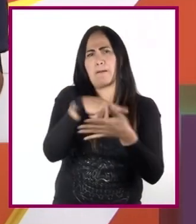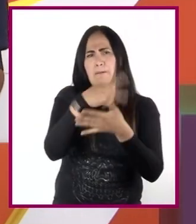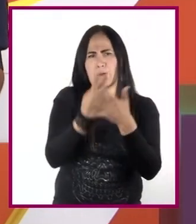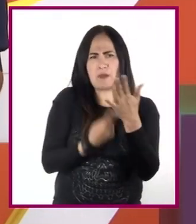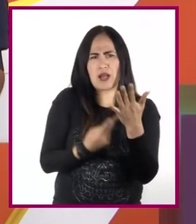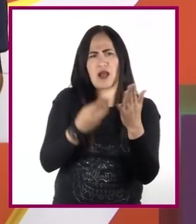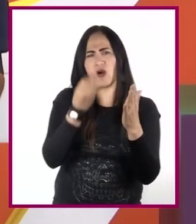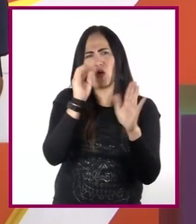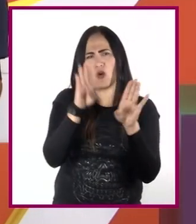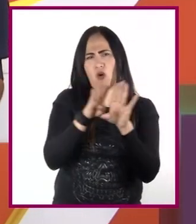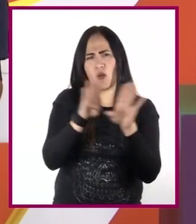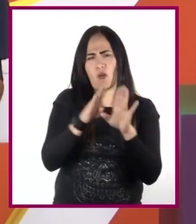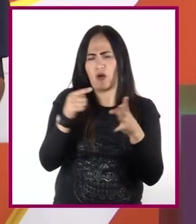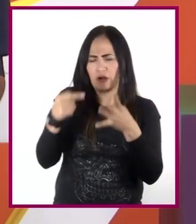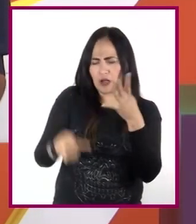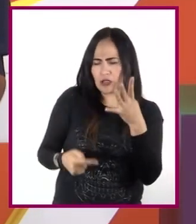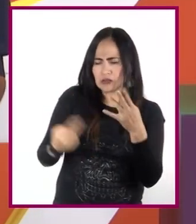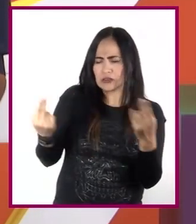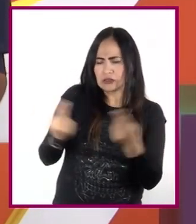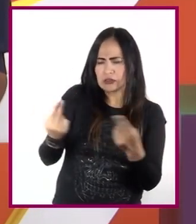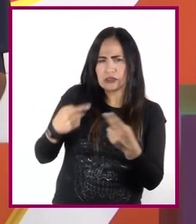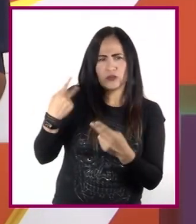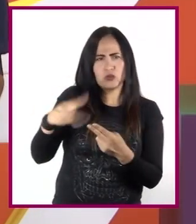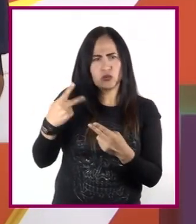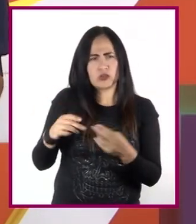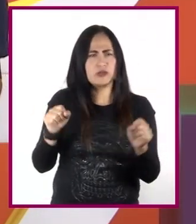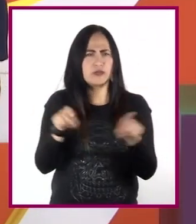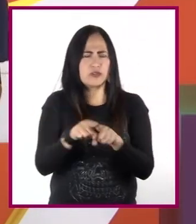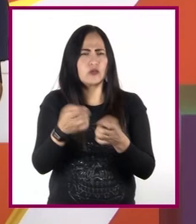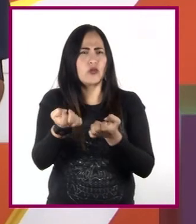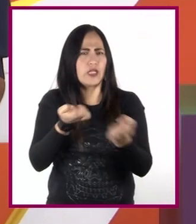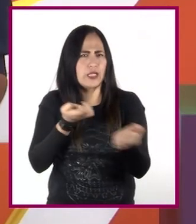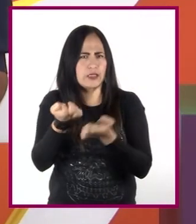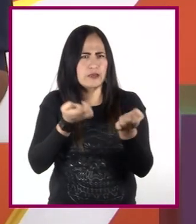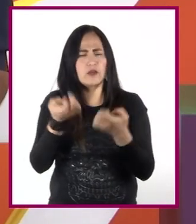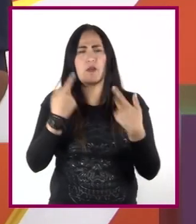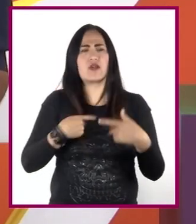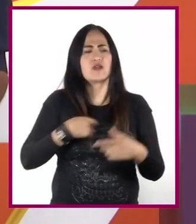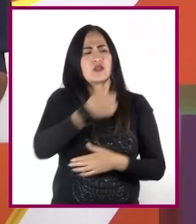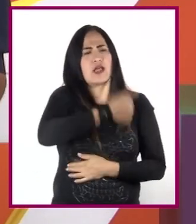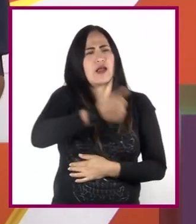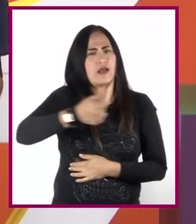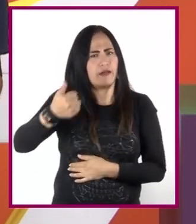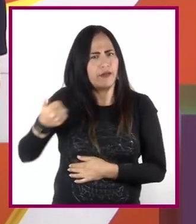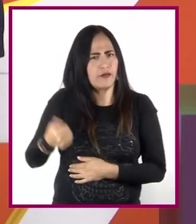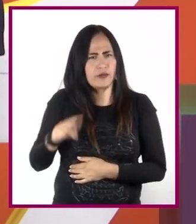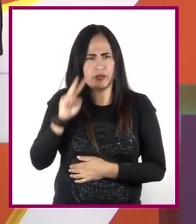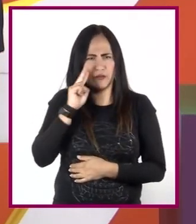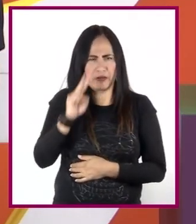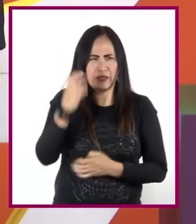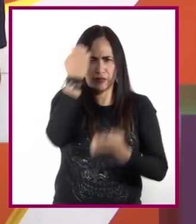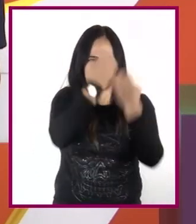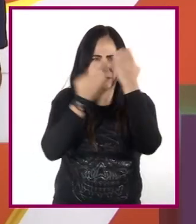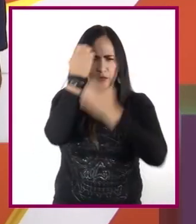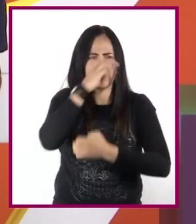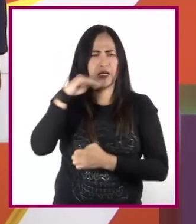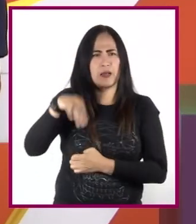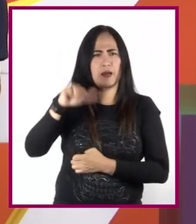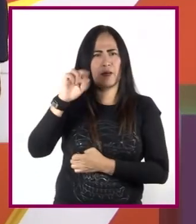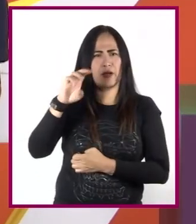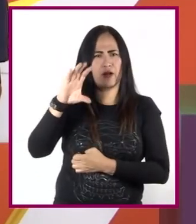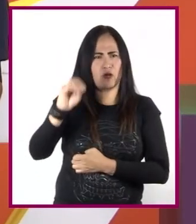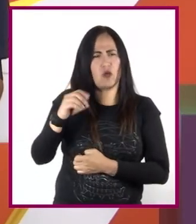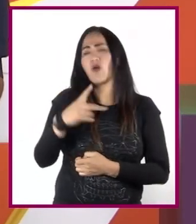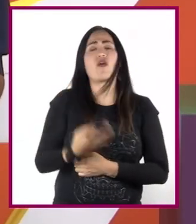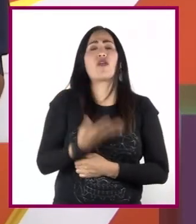adecuados a las necesidades de salud y actividades físicas de cada uno de sus pacientes. Marco seleccionó a 10 de